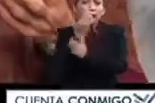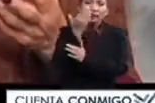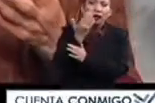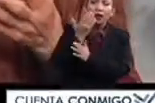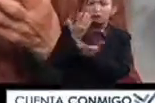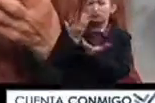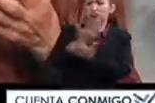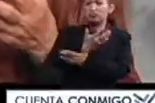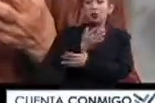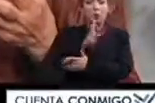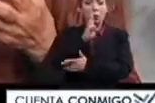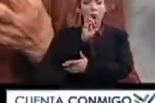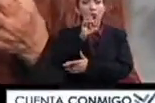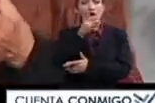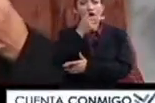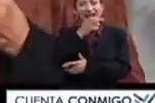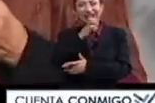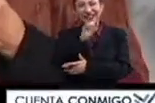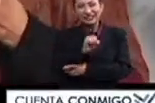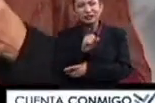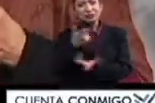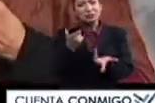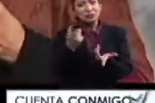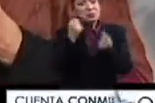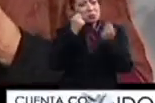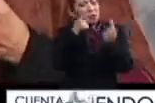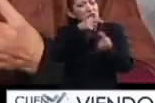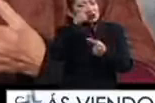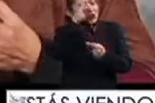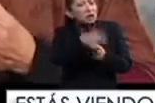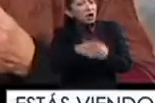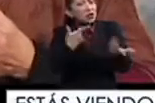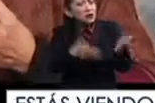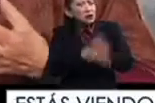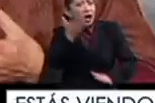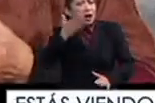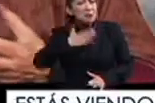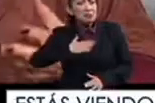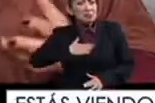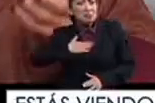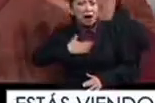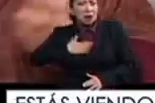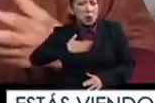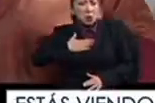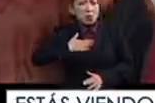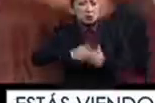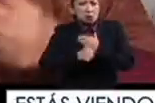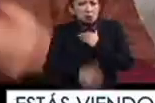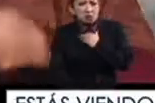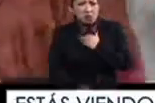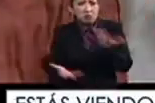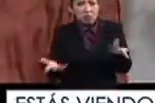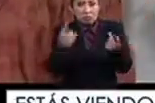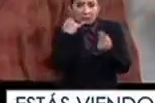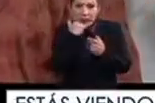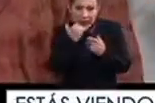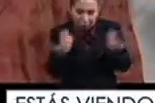O lo que decía Borges de Joyce, ¿a quién le importa que un señor esté en el baño haciendo popó? Bueno, caca,